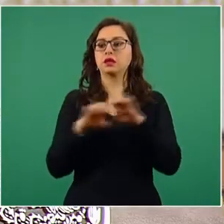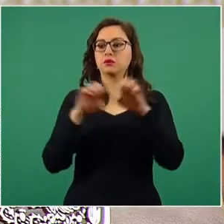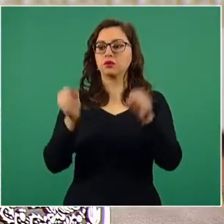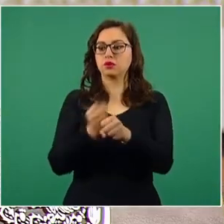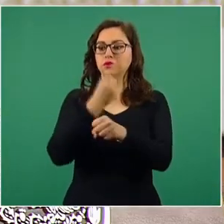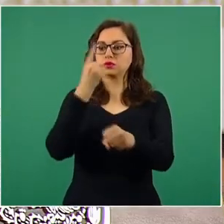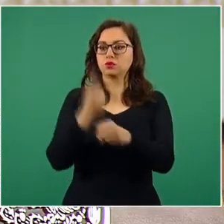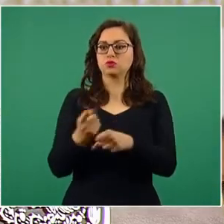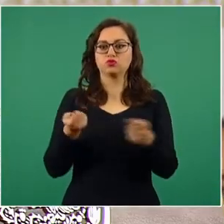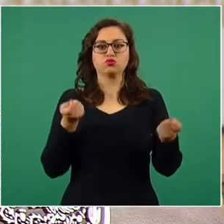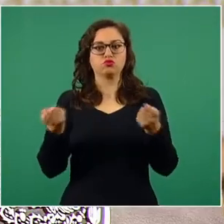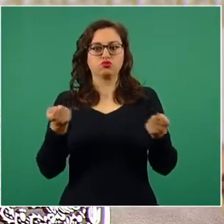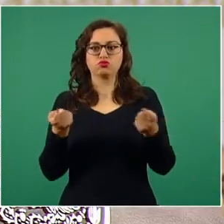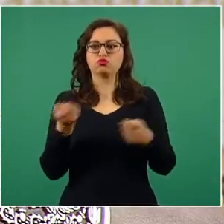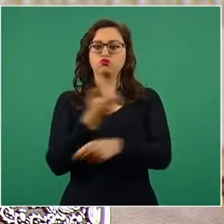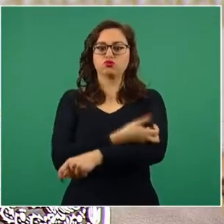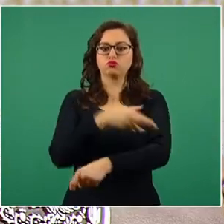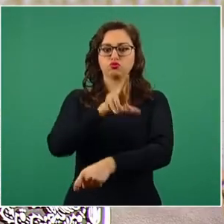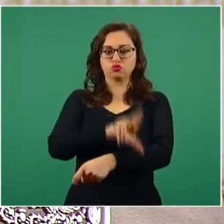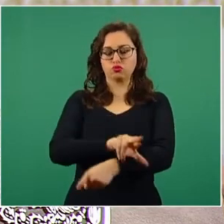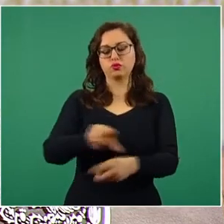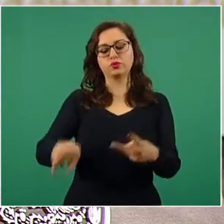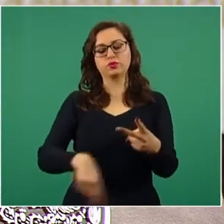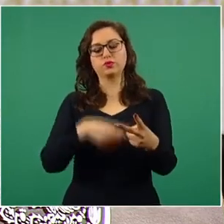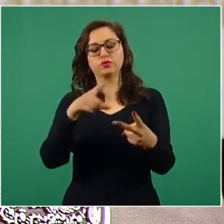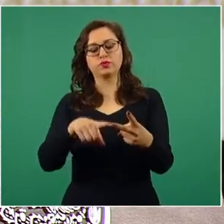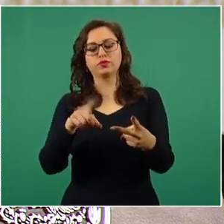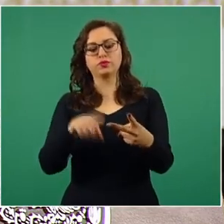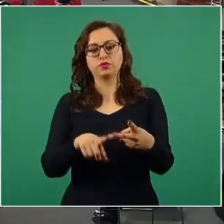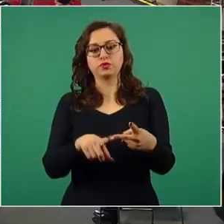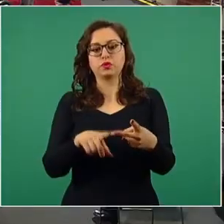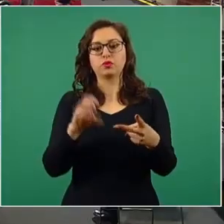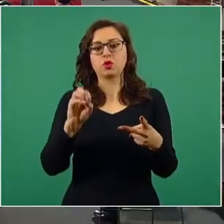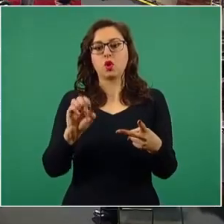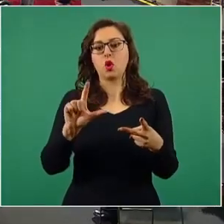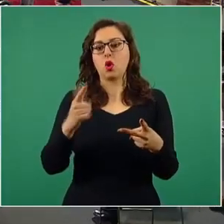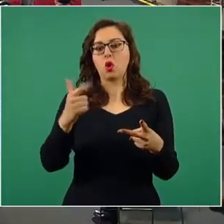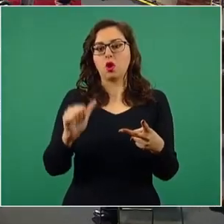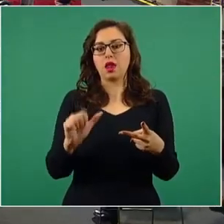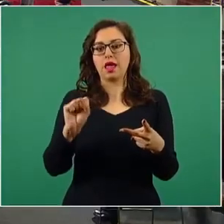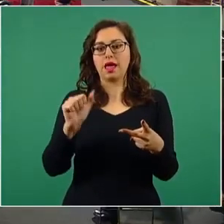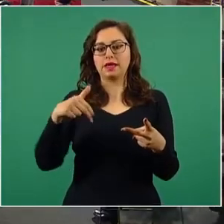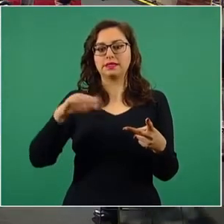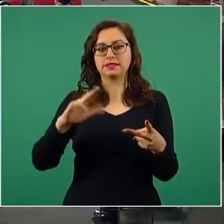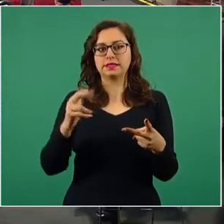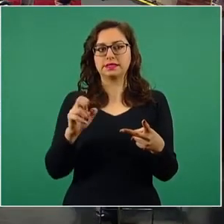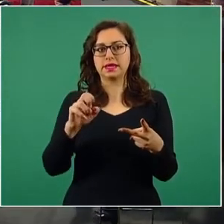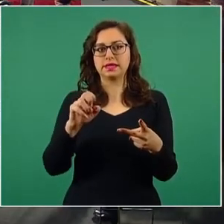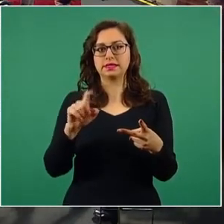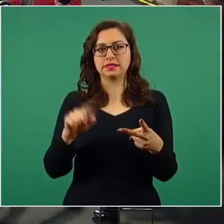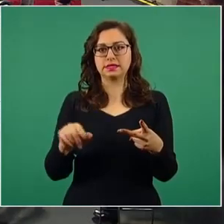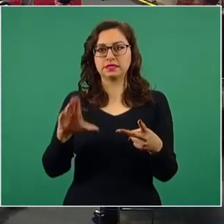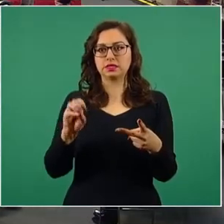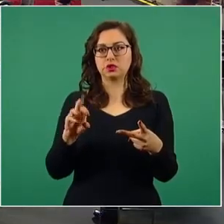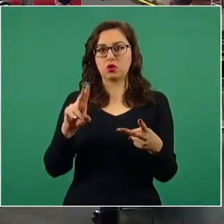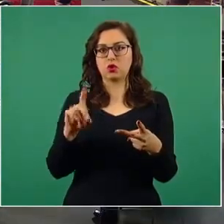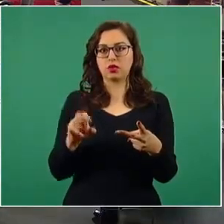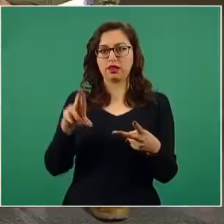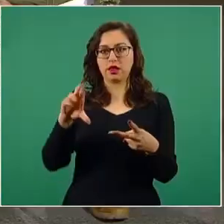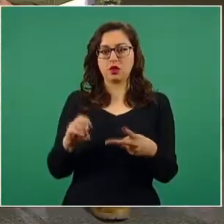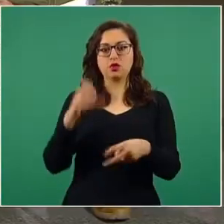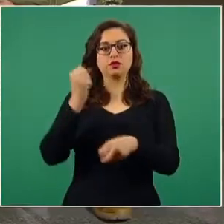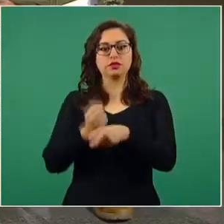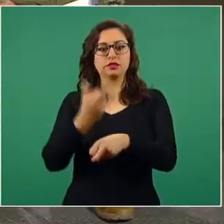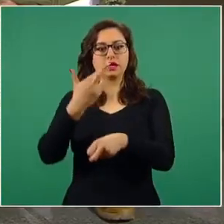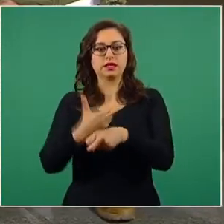y nos acompaña la doctora Olga Sánchez Cordero, que es secretaria de Gobernación,